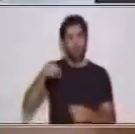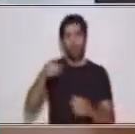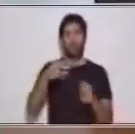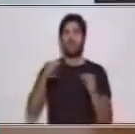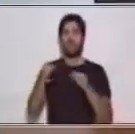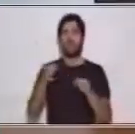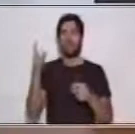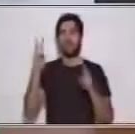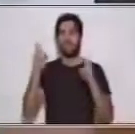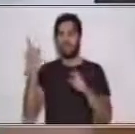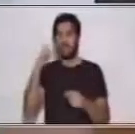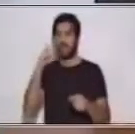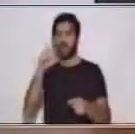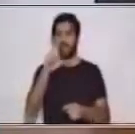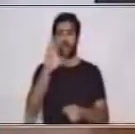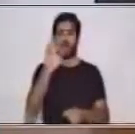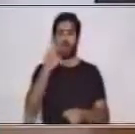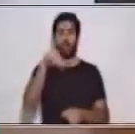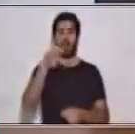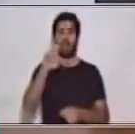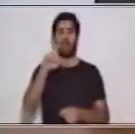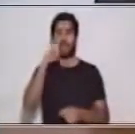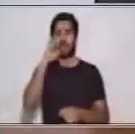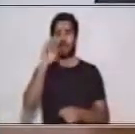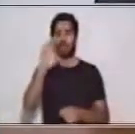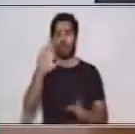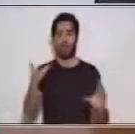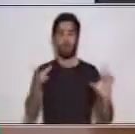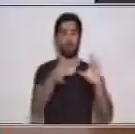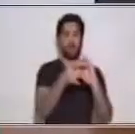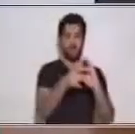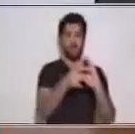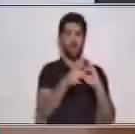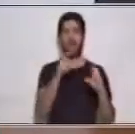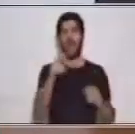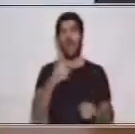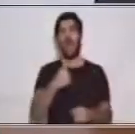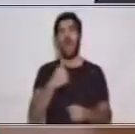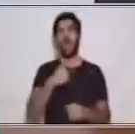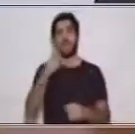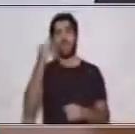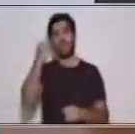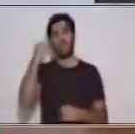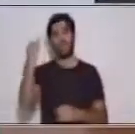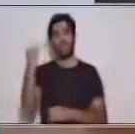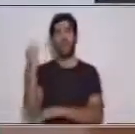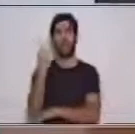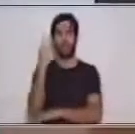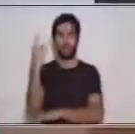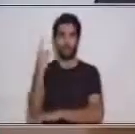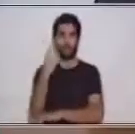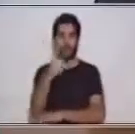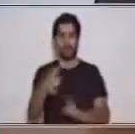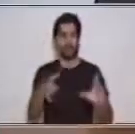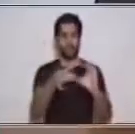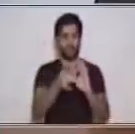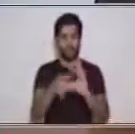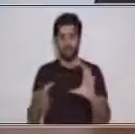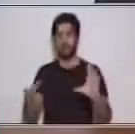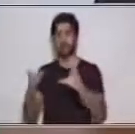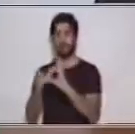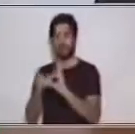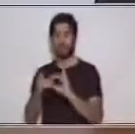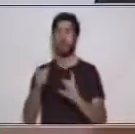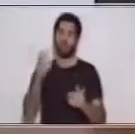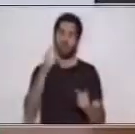sepas que los párrafos llevan una idea principal encerrada en cada uno y luego las oraciones